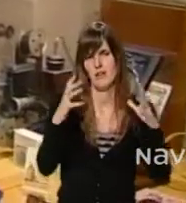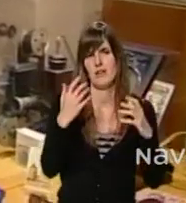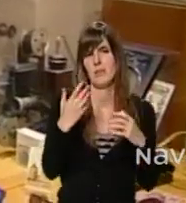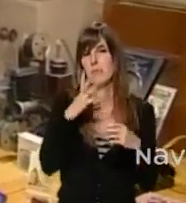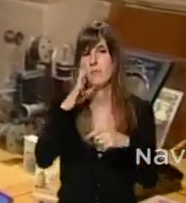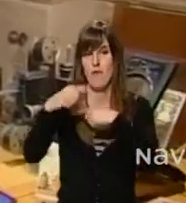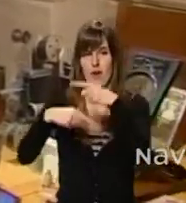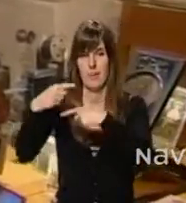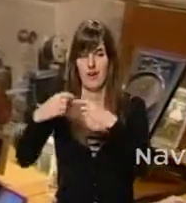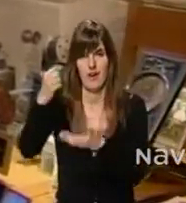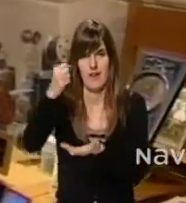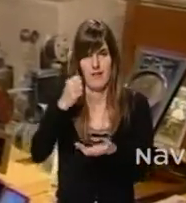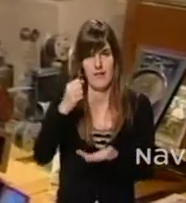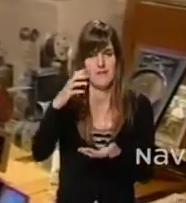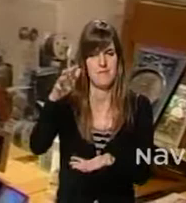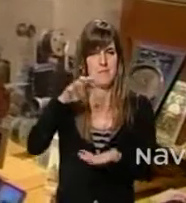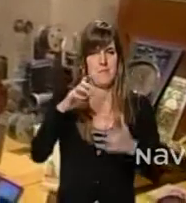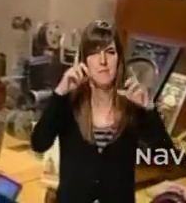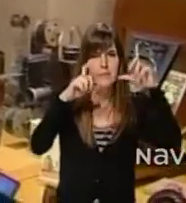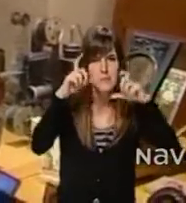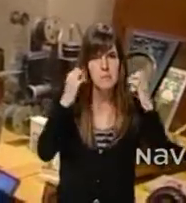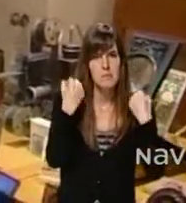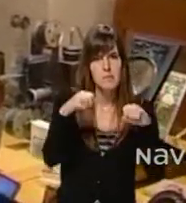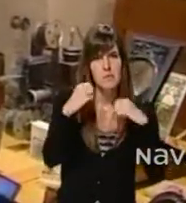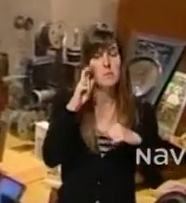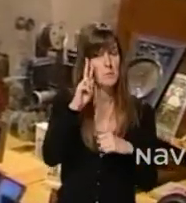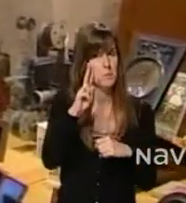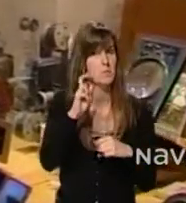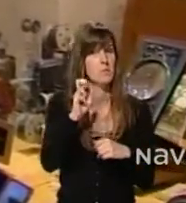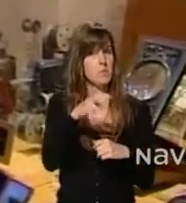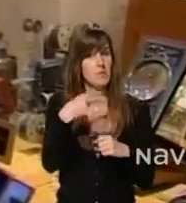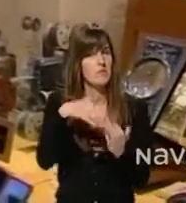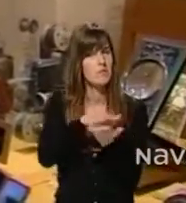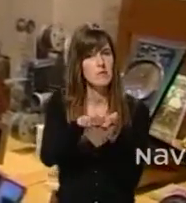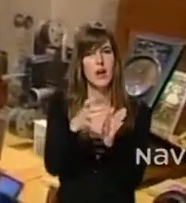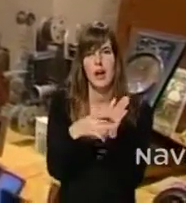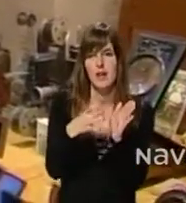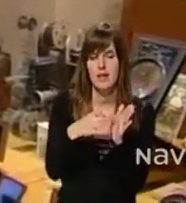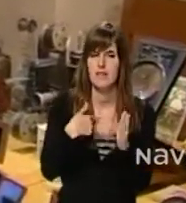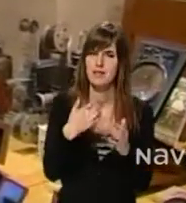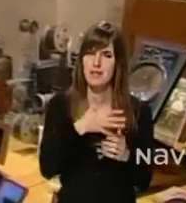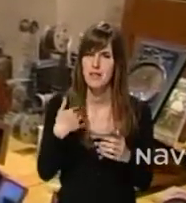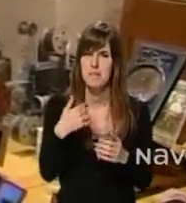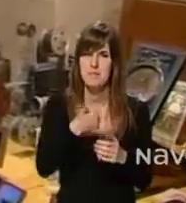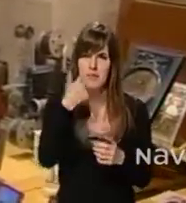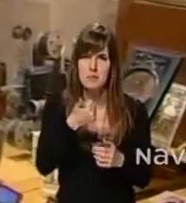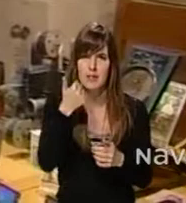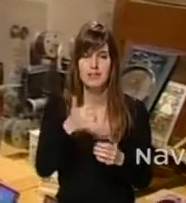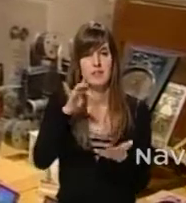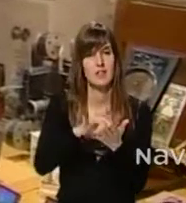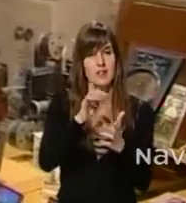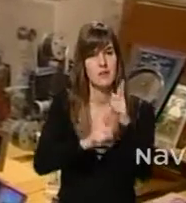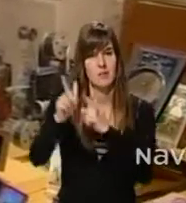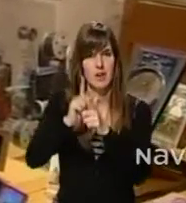de la familia y también hice mis pinitos con ella. Viendo que los resultados eran bastante buenos, pues ya te picas. Y en los